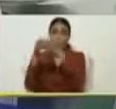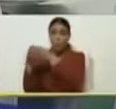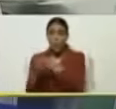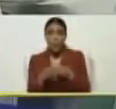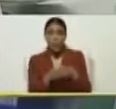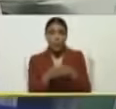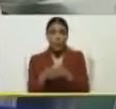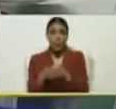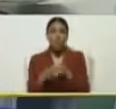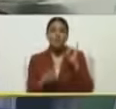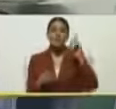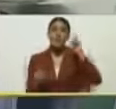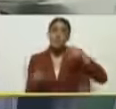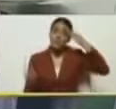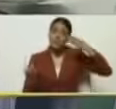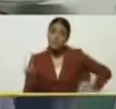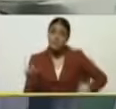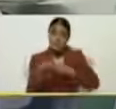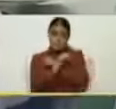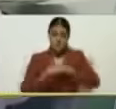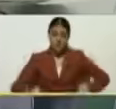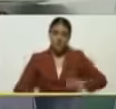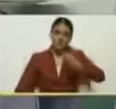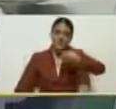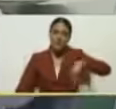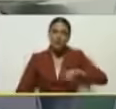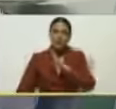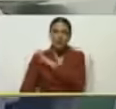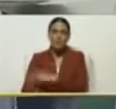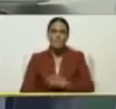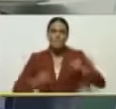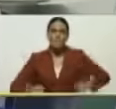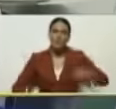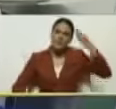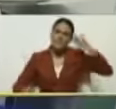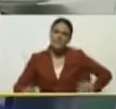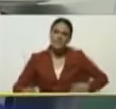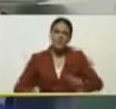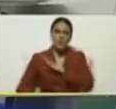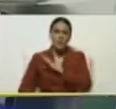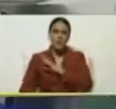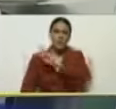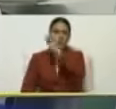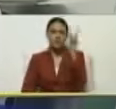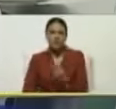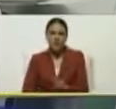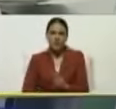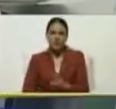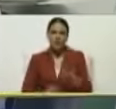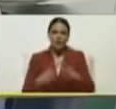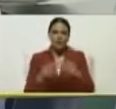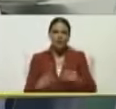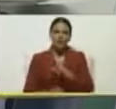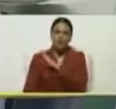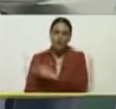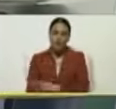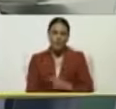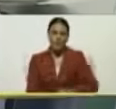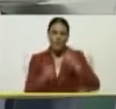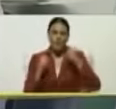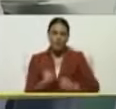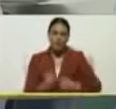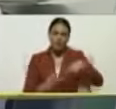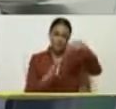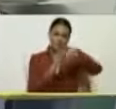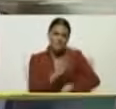la Milicia Nacional Bolivariana, es el poder militar de la nación y es cada vez más